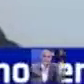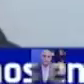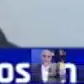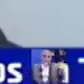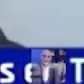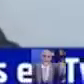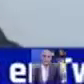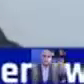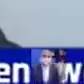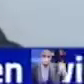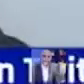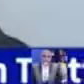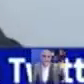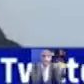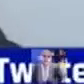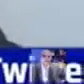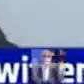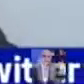las industrias